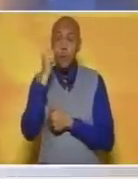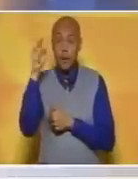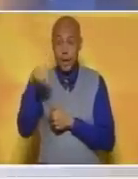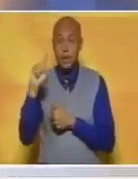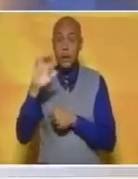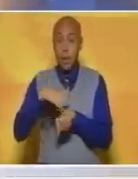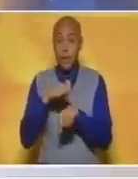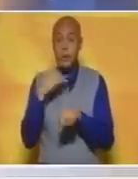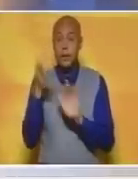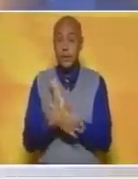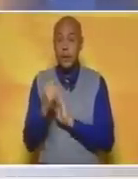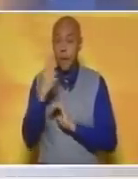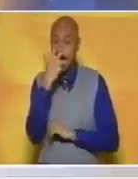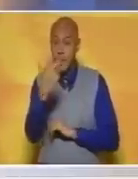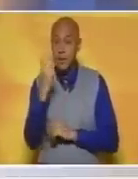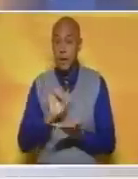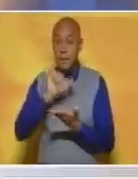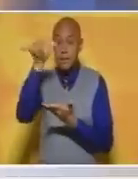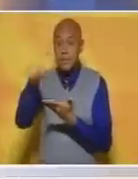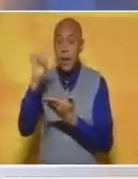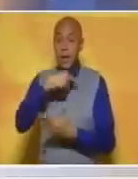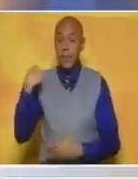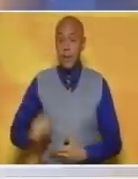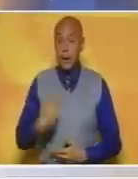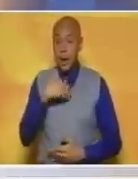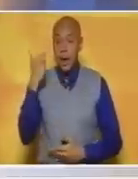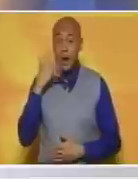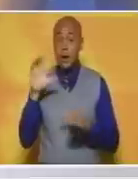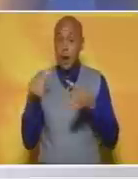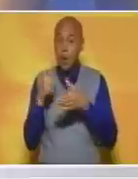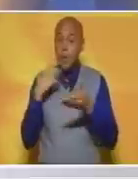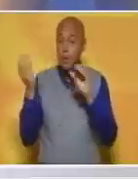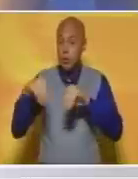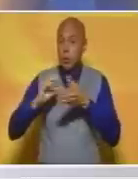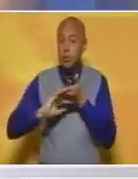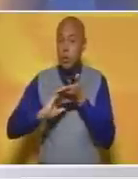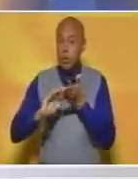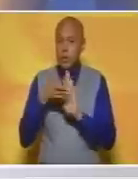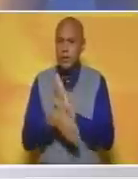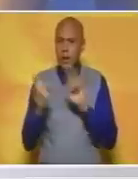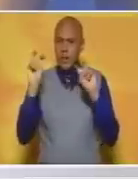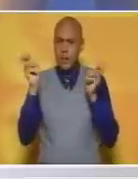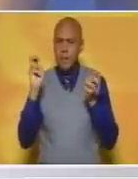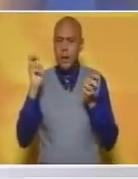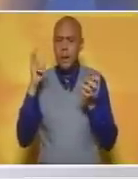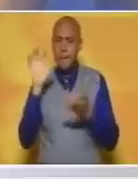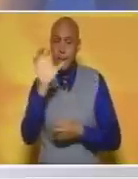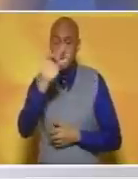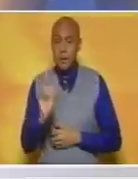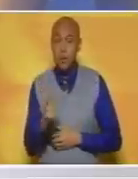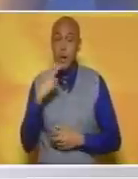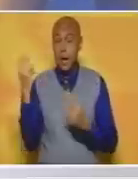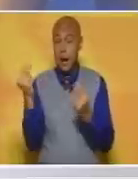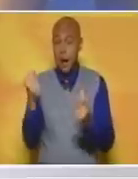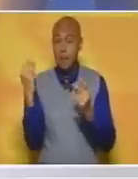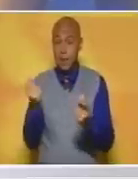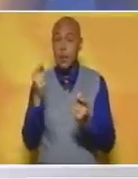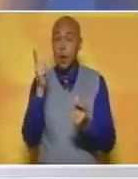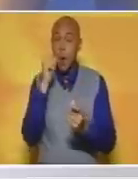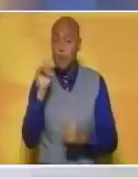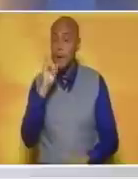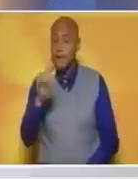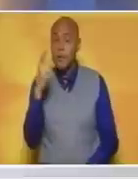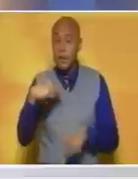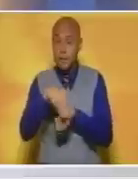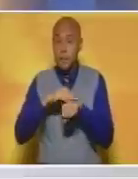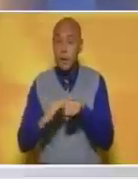este jueves una visita oficial a China con el objetivo de encontrar una solución política al asunto de Venezuela cuanto antes, así lo informó el portavoz del Ministerio